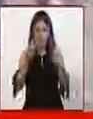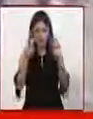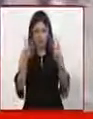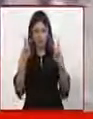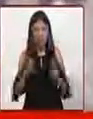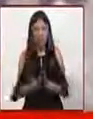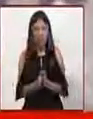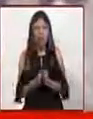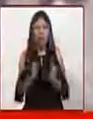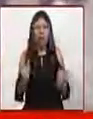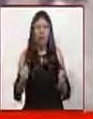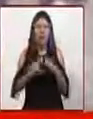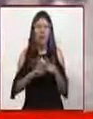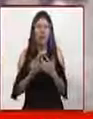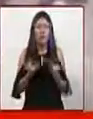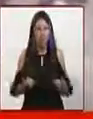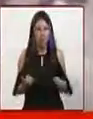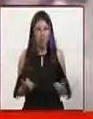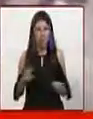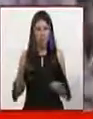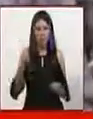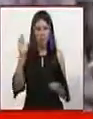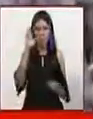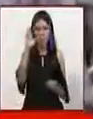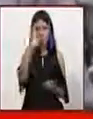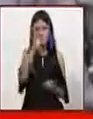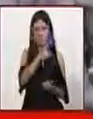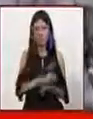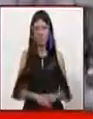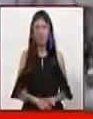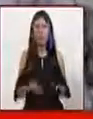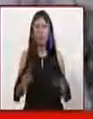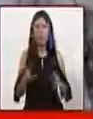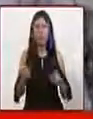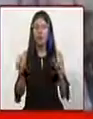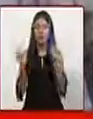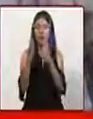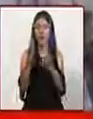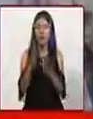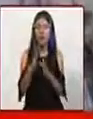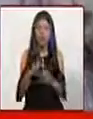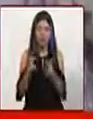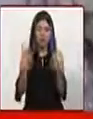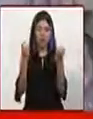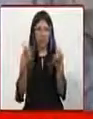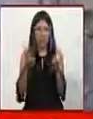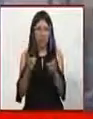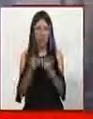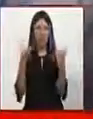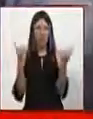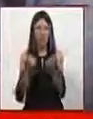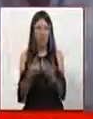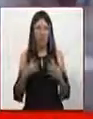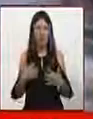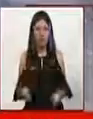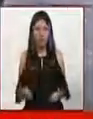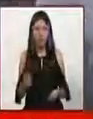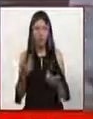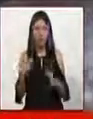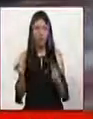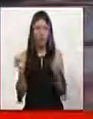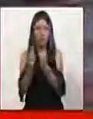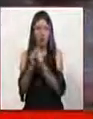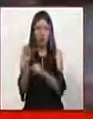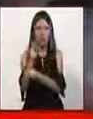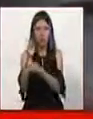esta investigación el día de hoy con una búsqueda activa. Frente a la situación establecida por el Servicio Departamental de Salud, desde el SEDUCA se ha